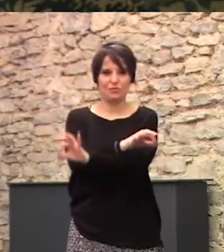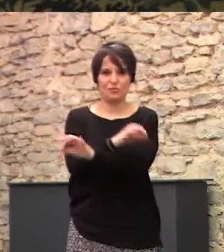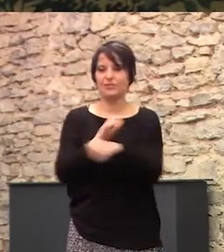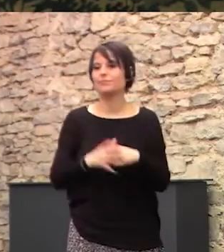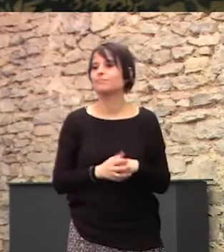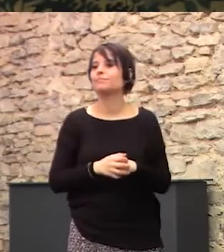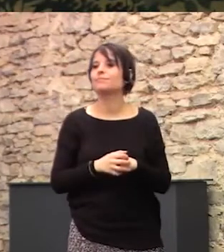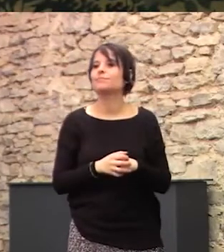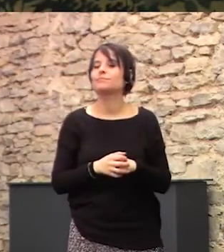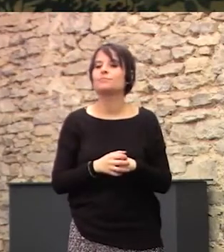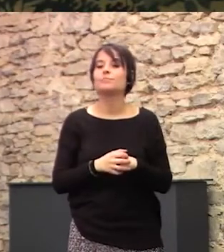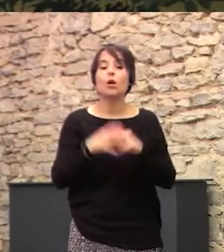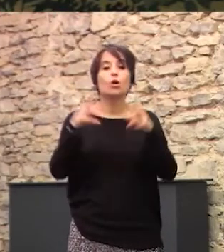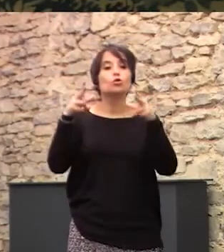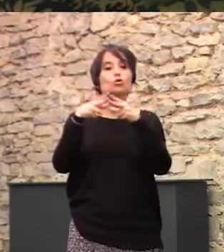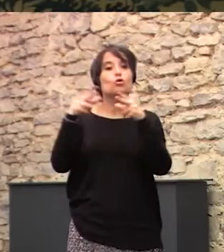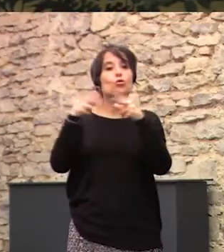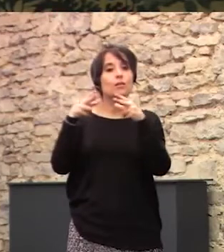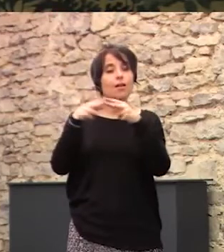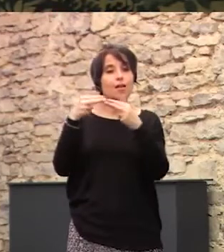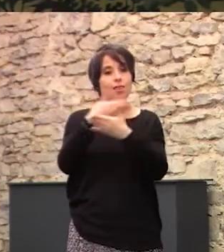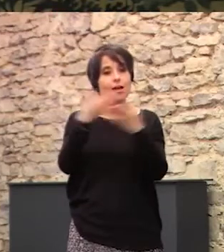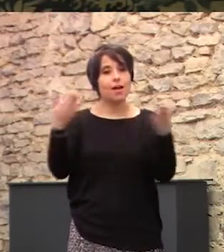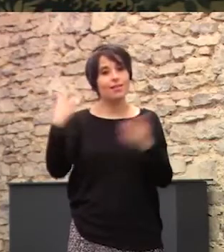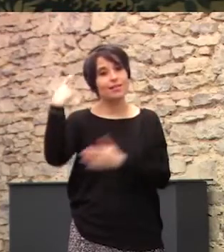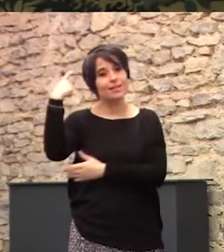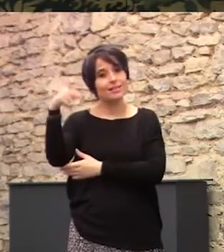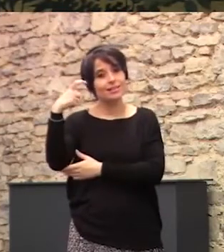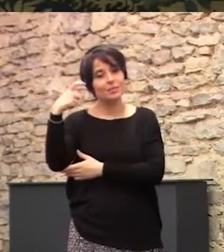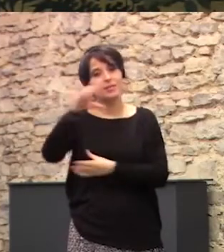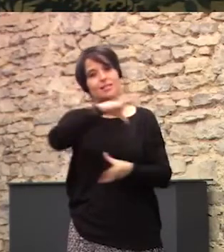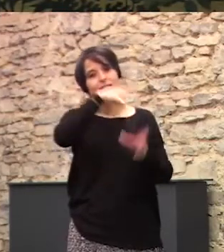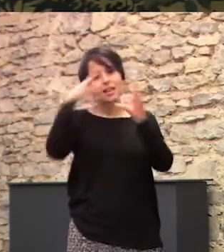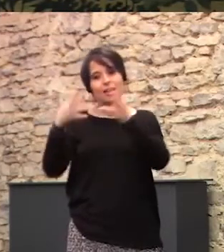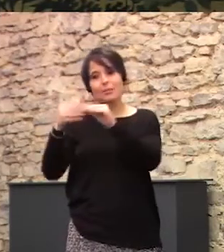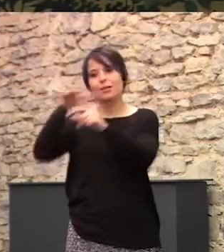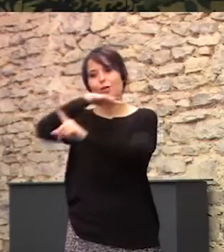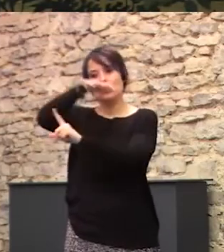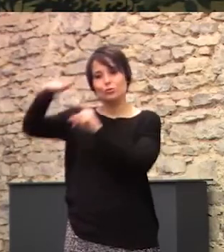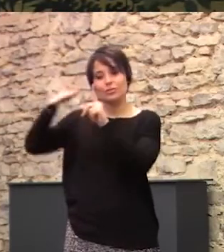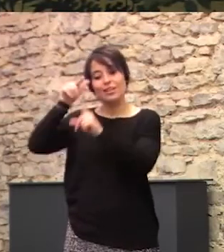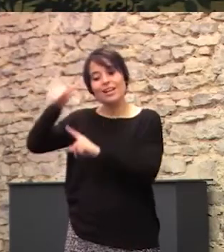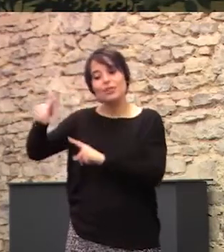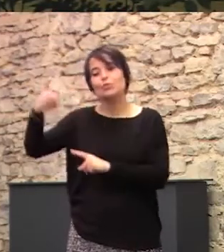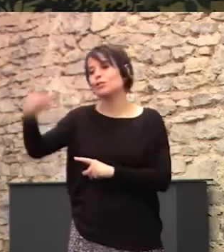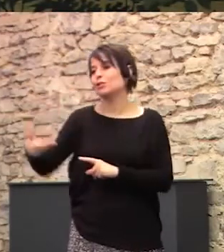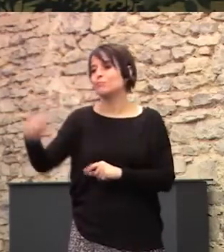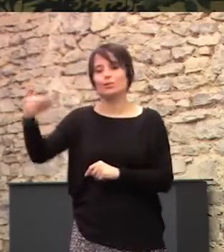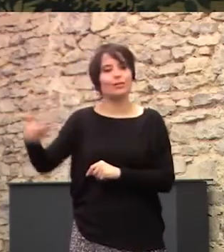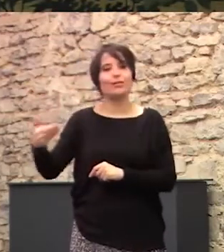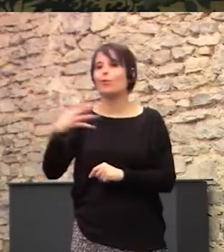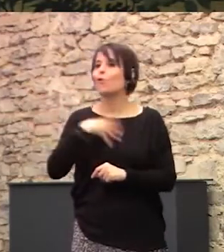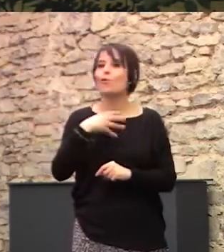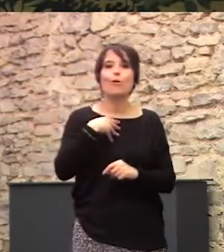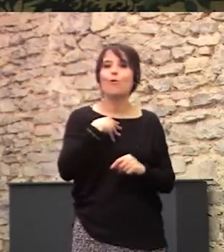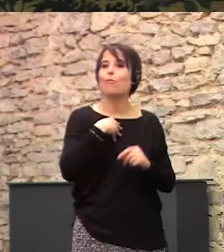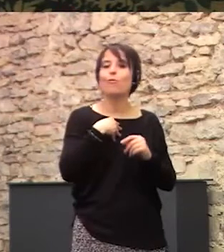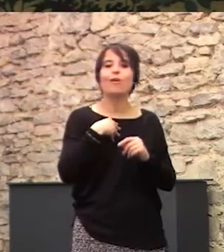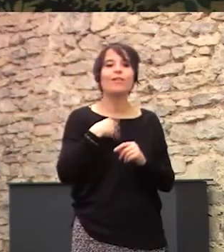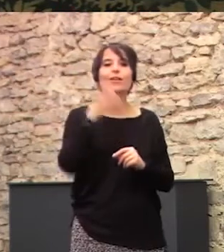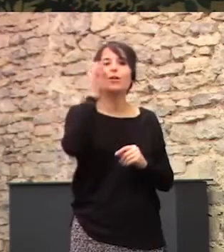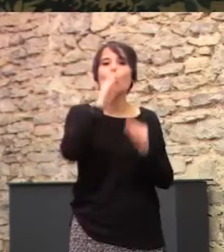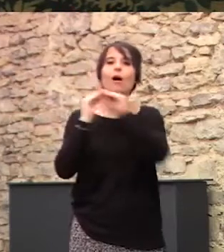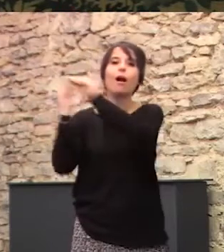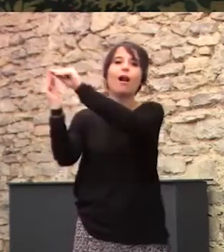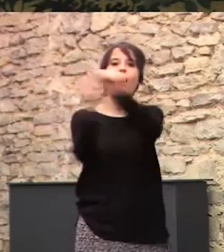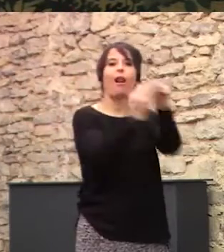sociedades islámicas desarrolla su agenda adaptándose a cada contexto. Es súper importante, ¿eh? No podemos ir con el mismo discurso